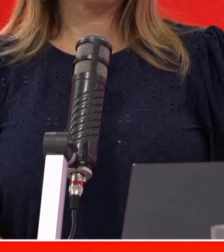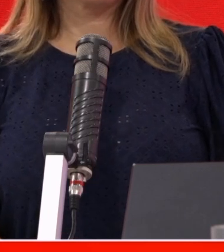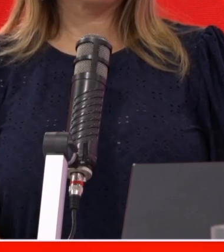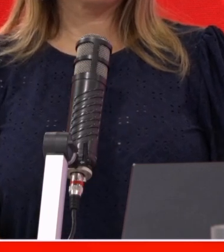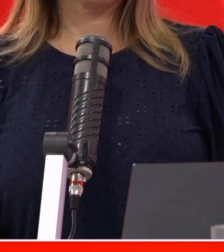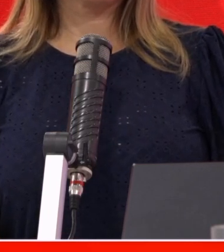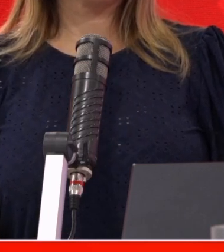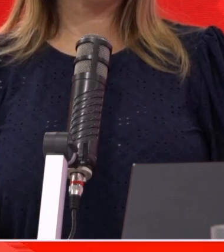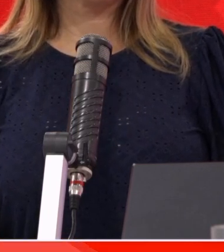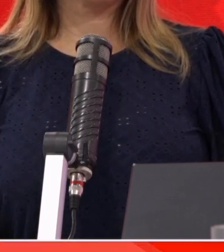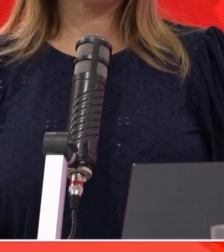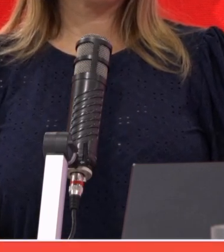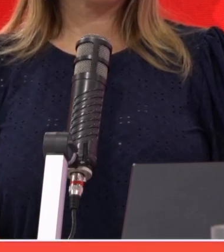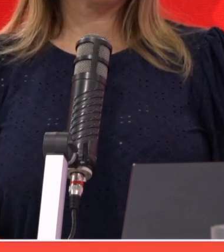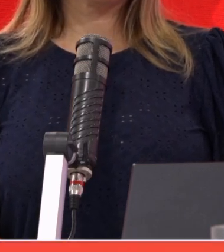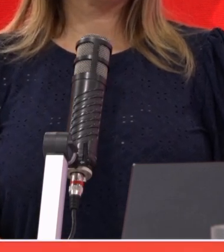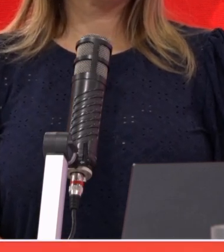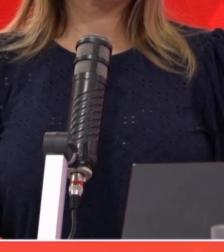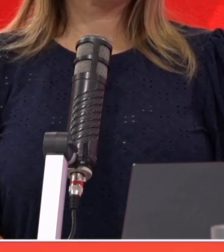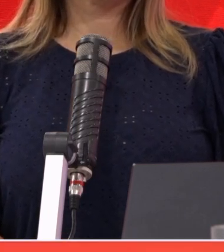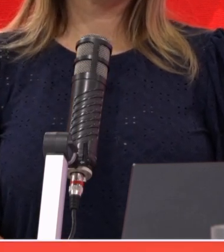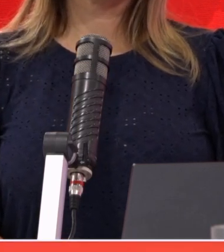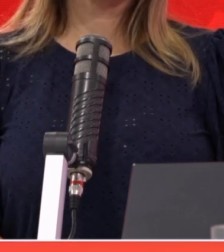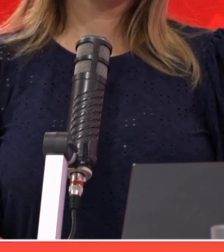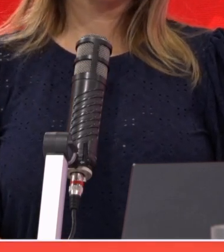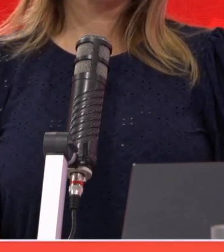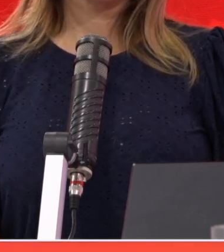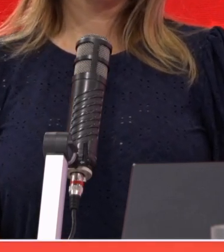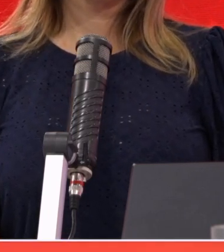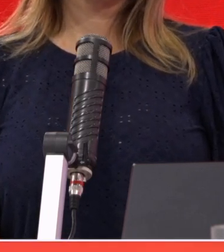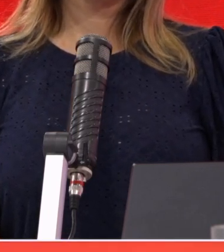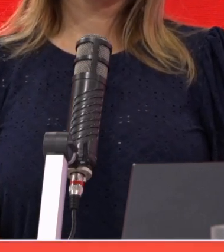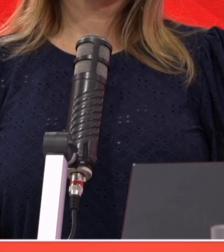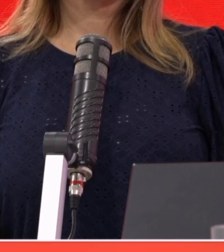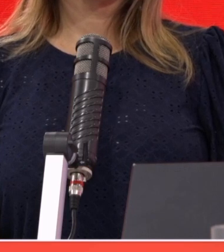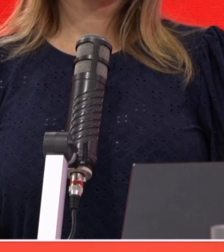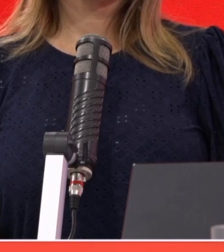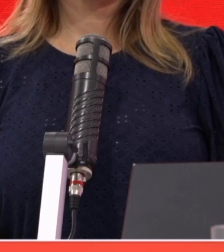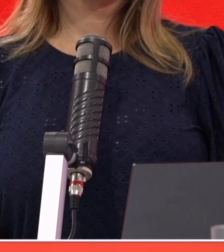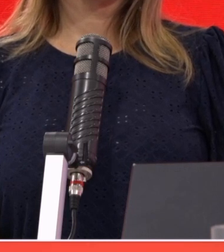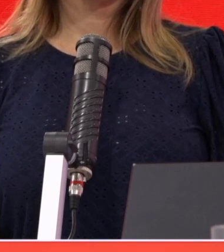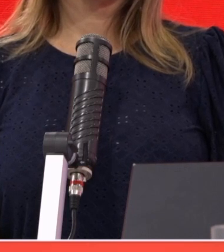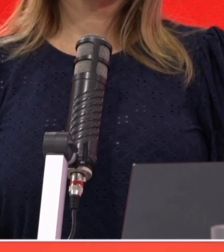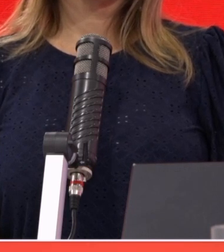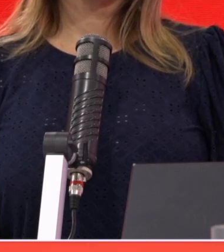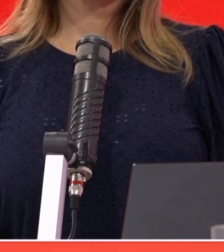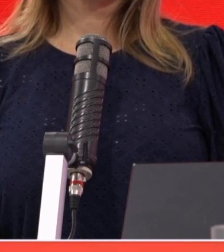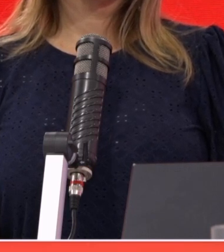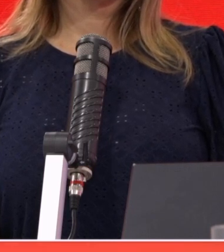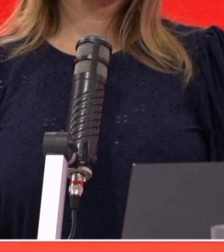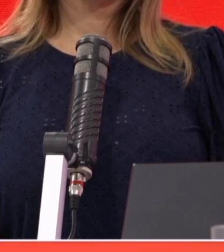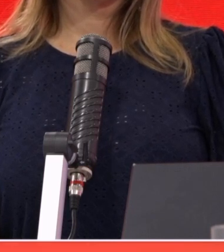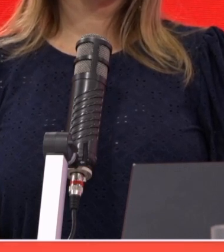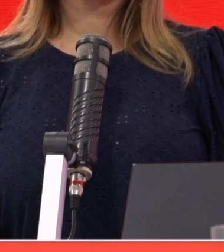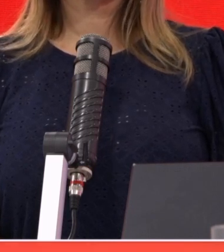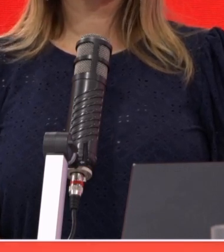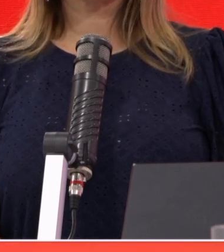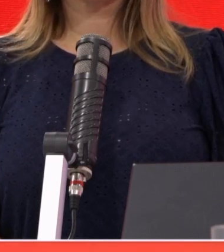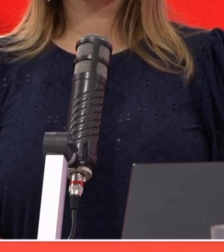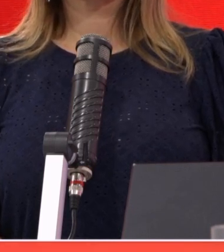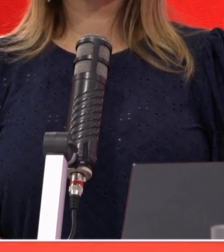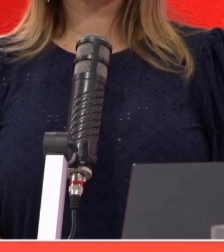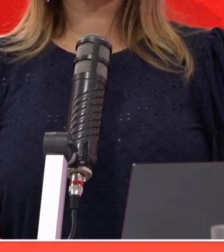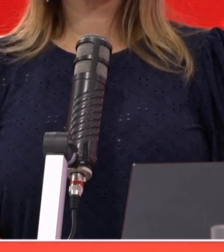una proyección de cuánto iba a costar. Le ha hecho llegar al gobierno y también a la Dirección General